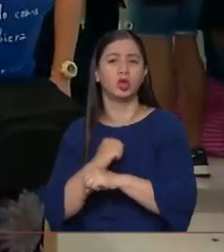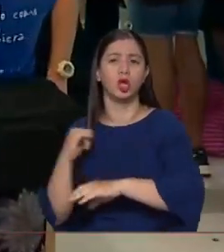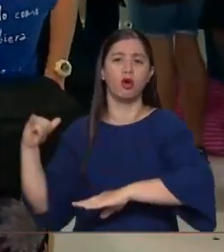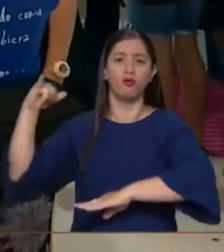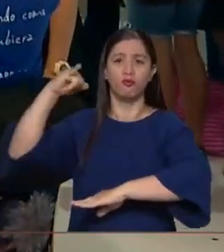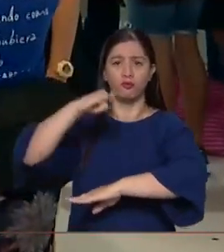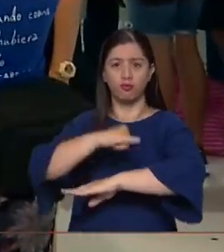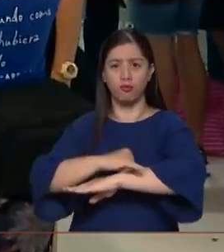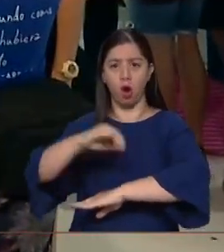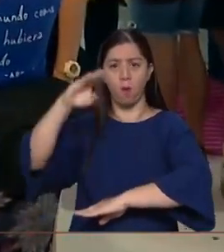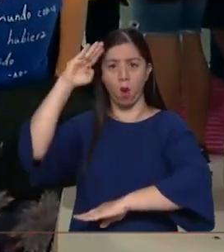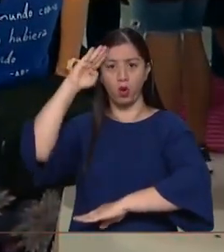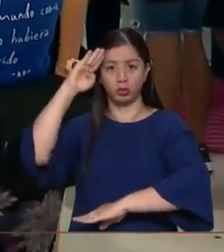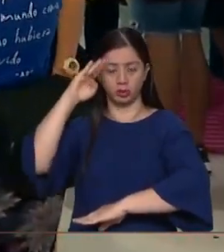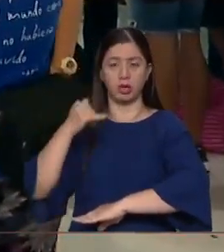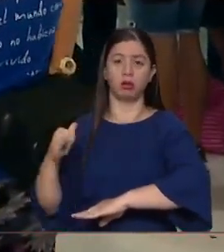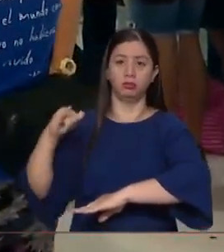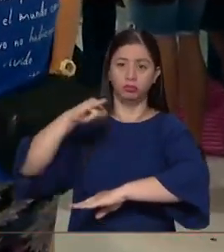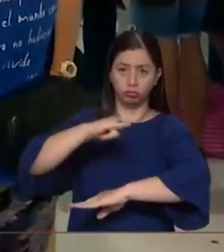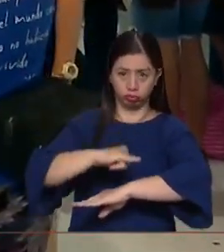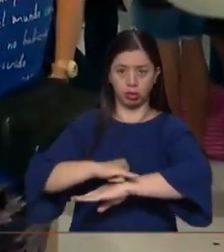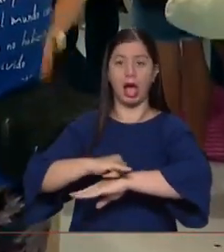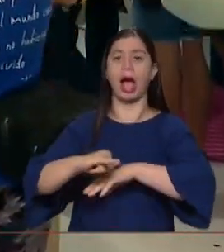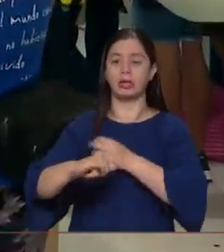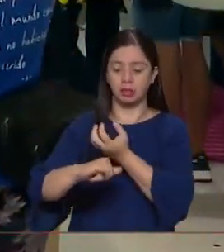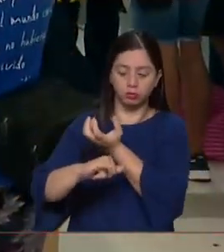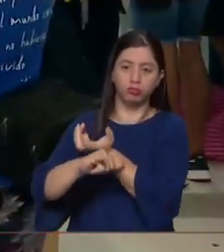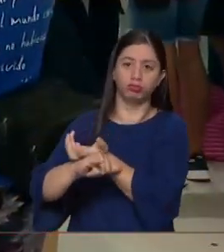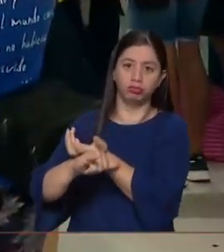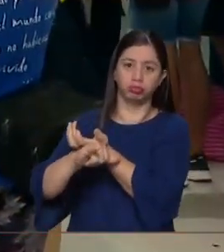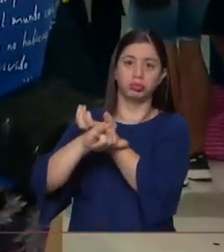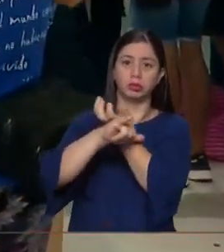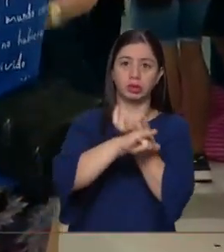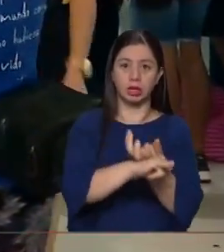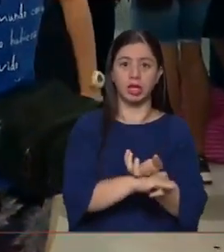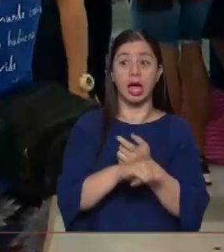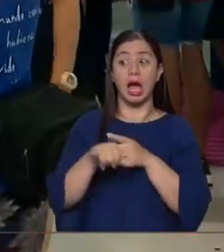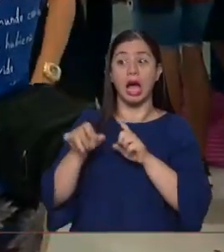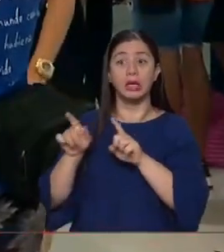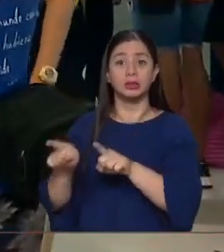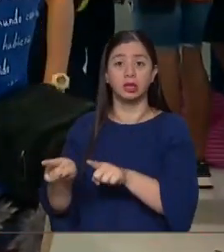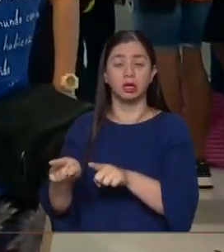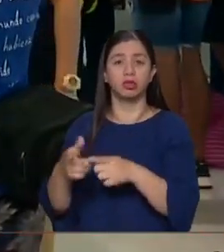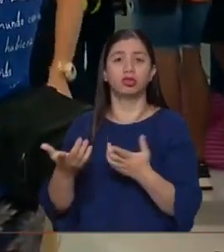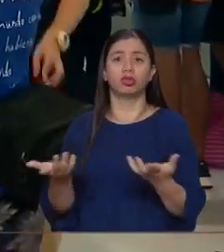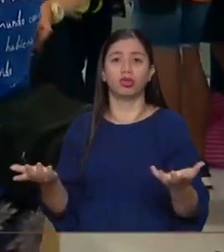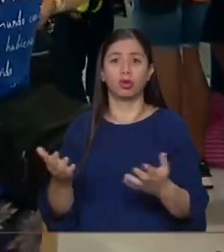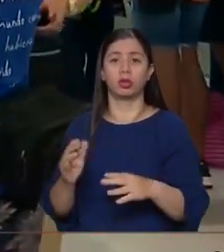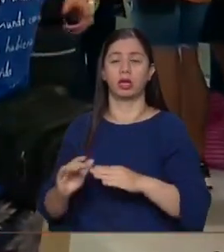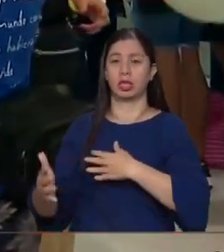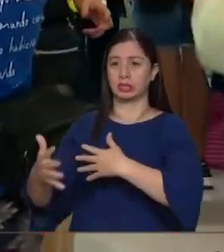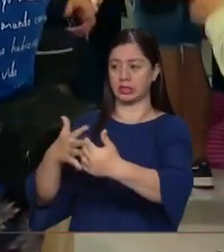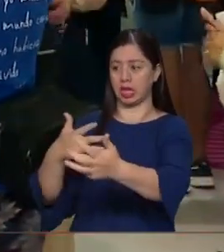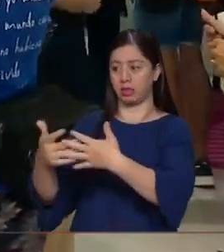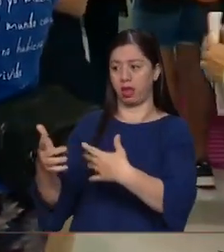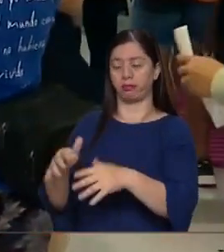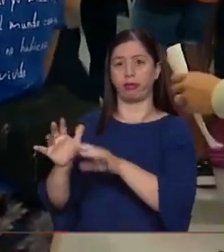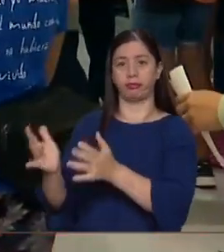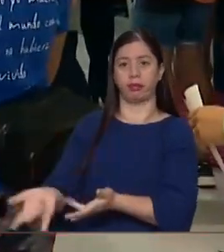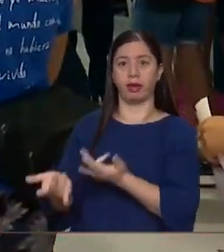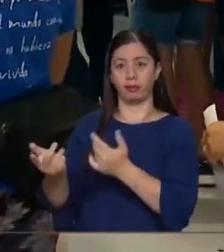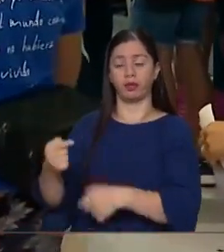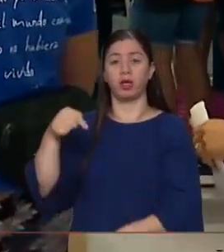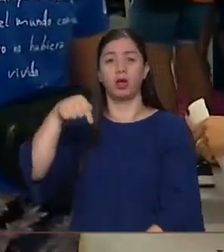de la Fuerza Aérea Colombiana fueron traídos algunos de estos viajeros que estaban varados, literal, en la isla, y hoy